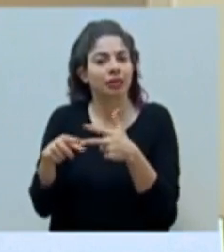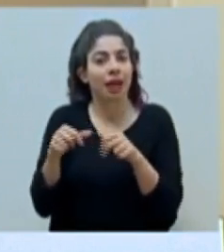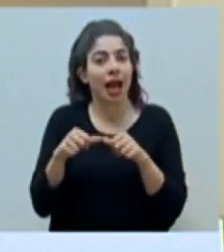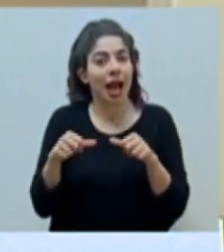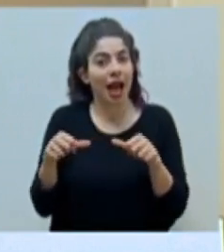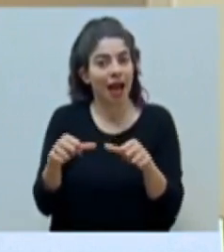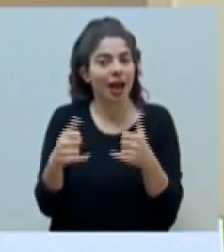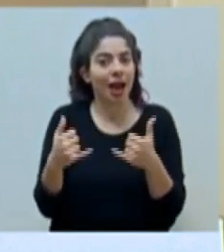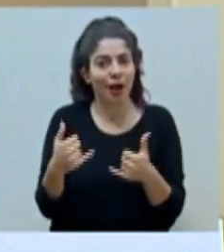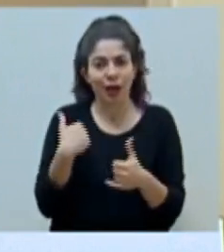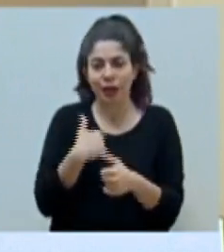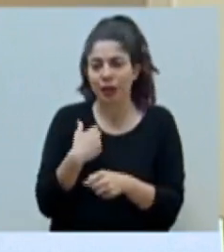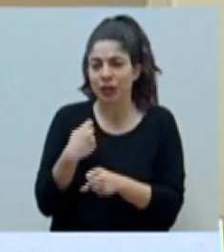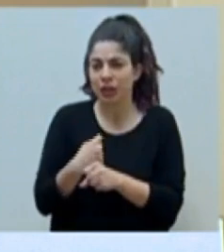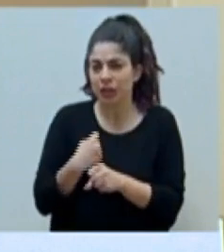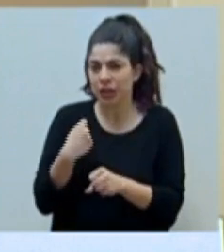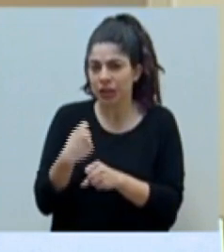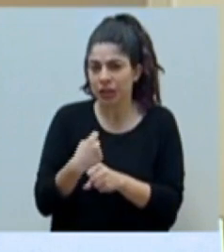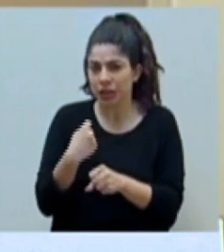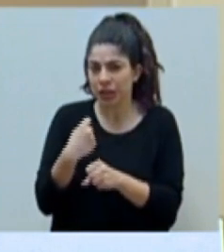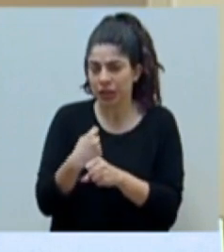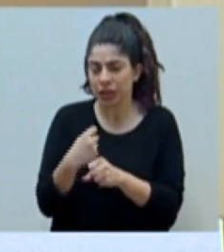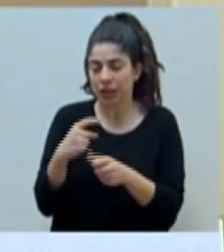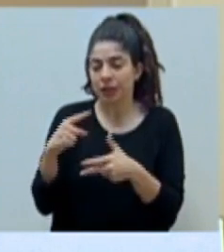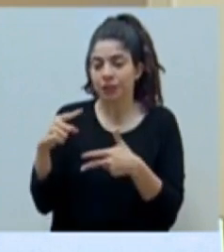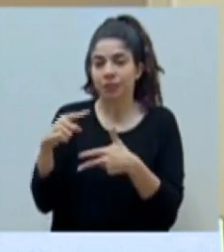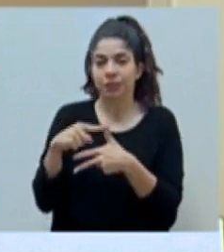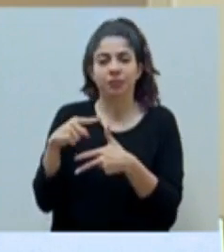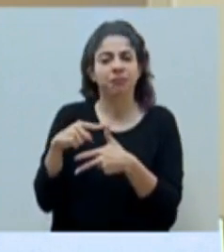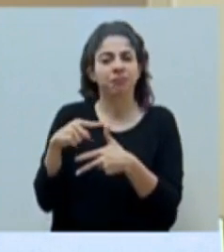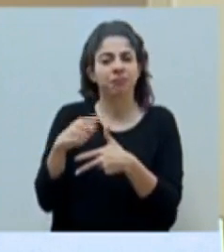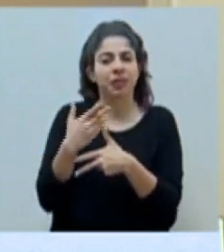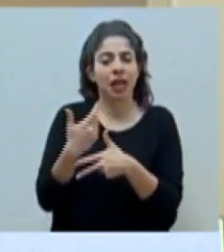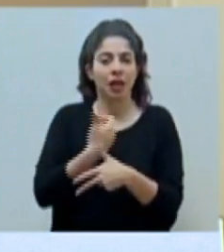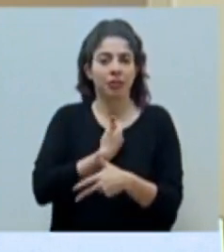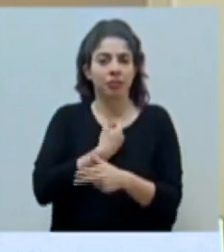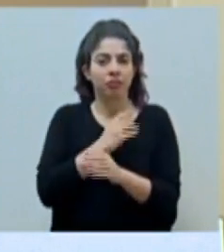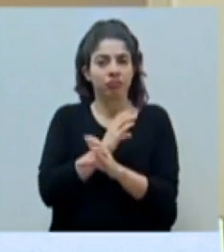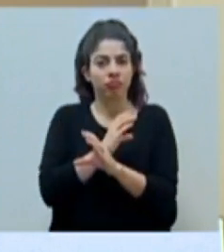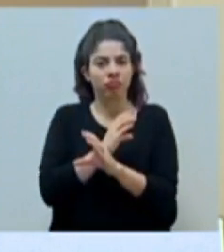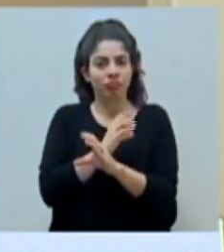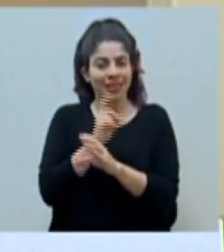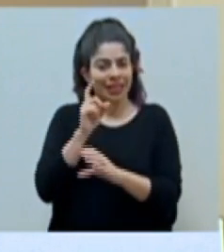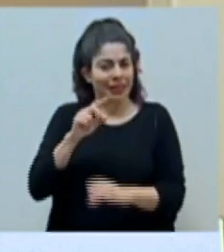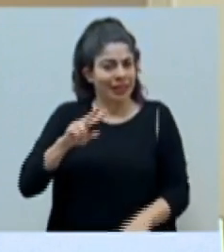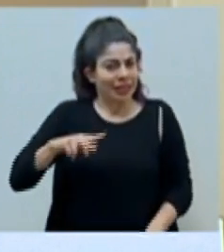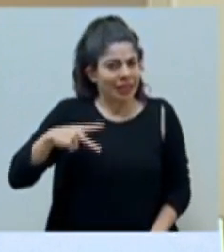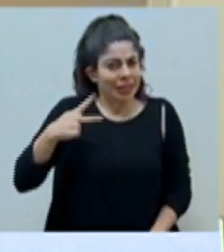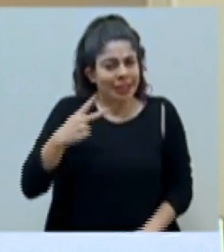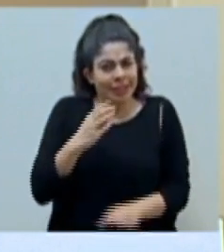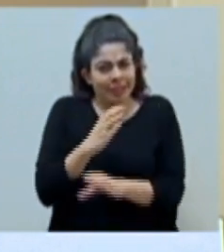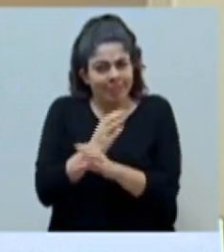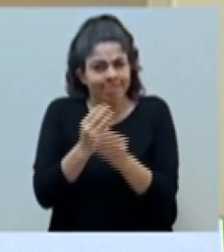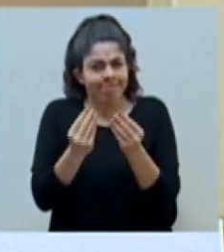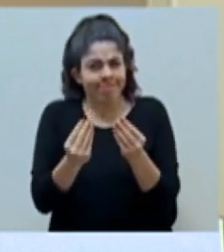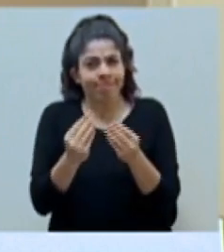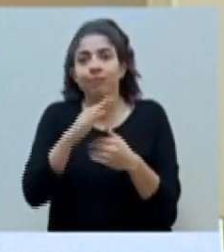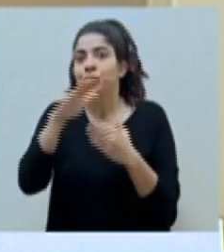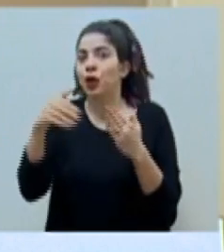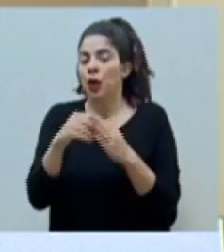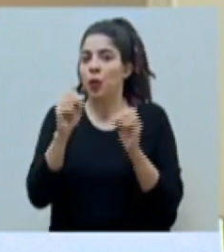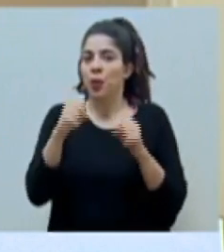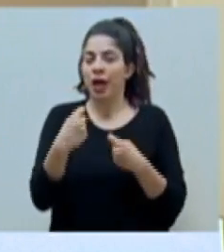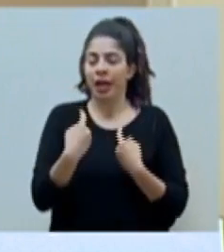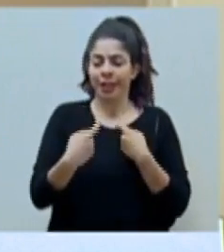y estamos trabajando desde ya en el modelo. Uno es el autocuidado, que hay que reforzarlo mucho y eso todos nosotros podemos